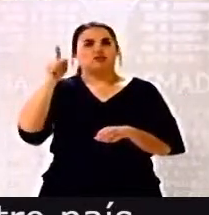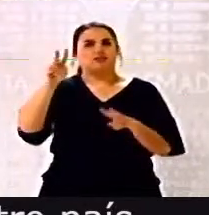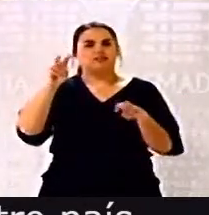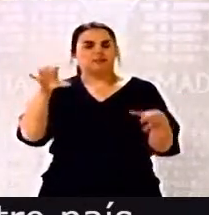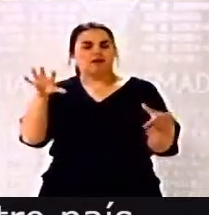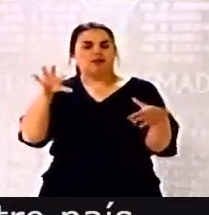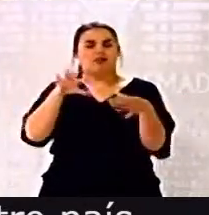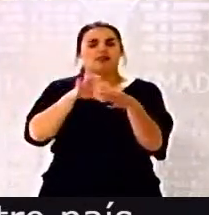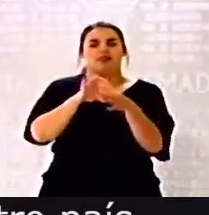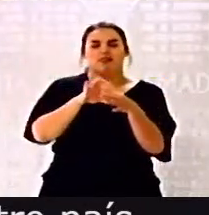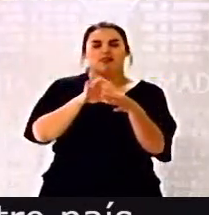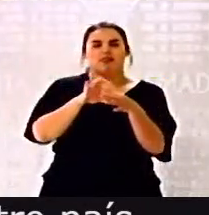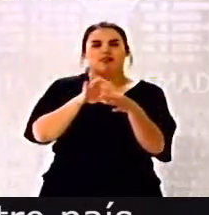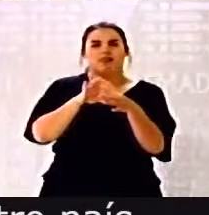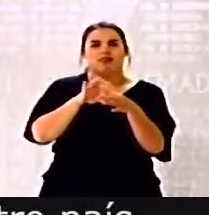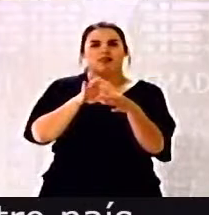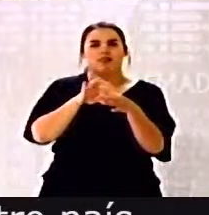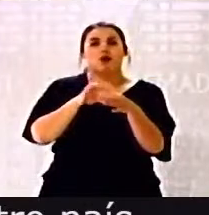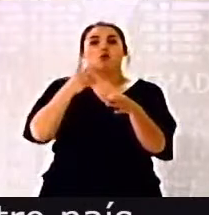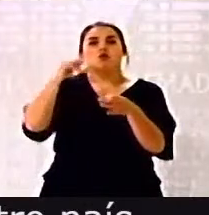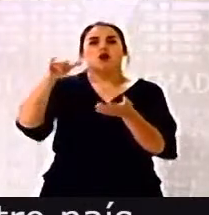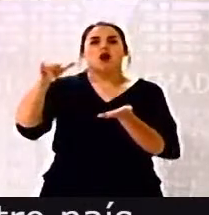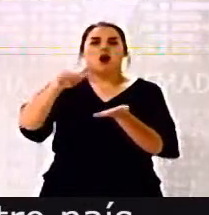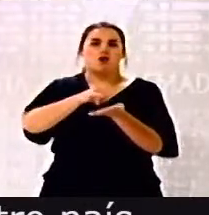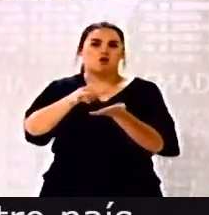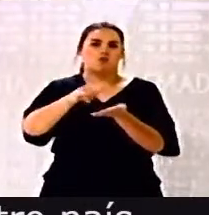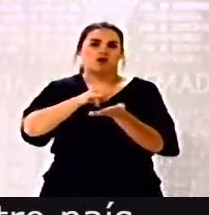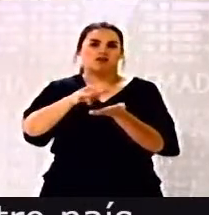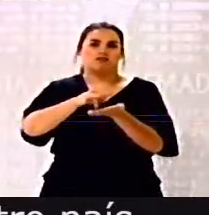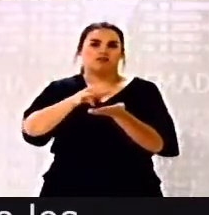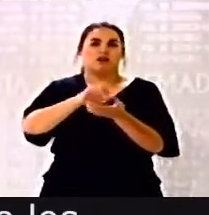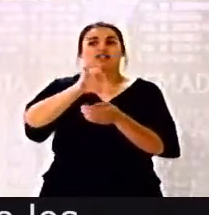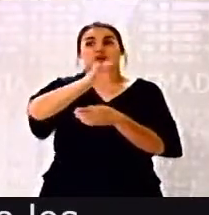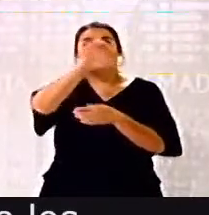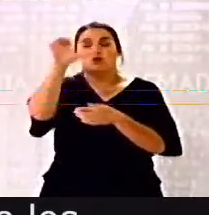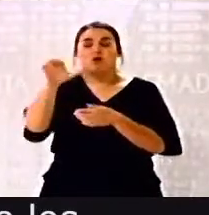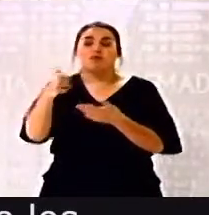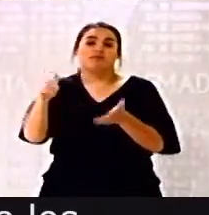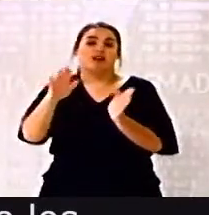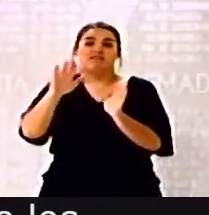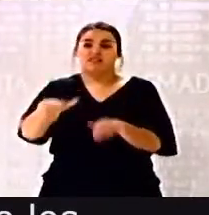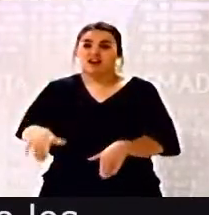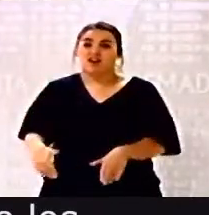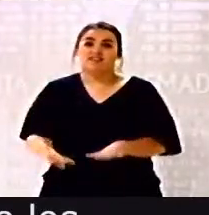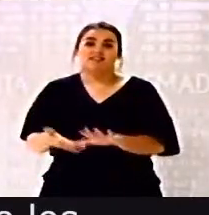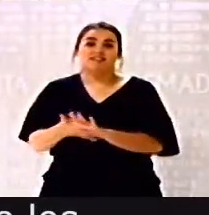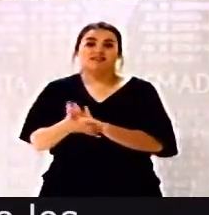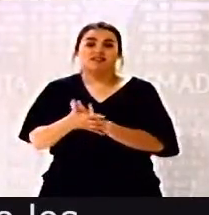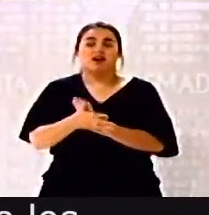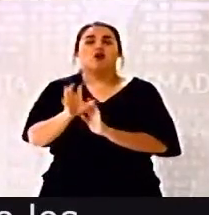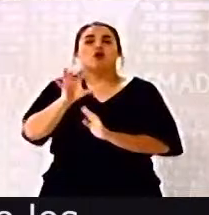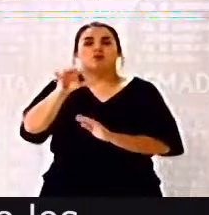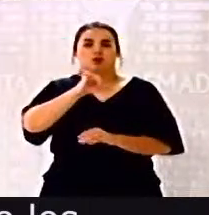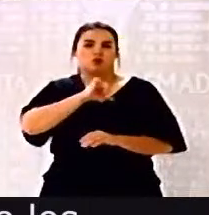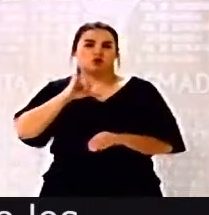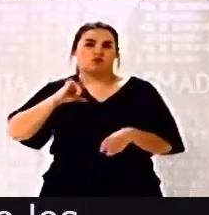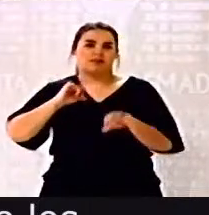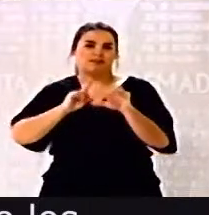enlace en uno de los aeropuertos de la Unión Europea y finalmente ha acabado en la Comunidad Autónoma de